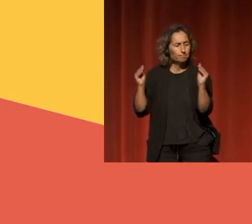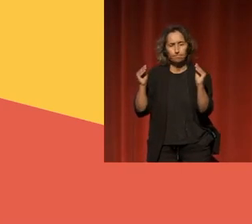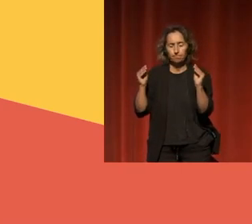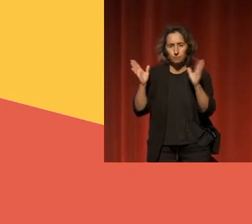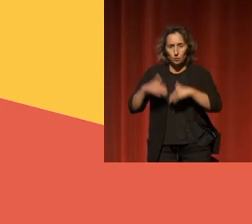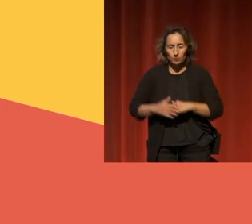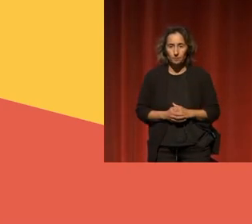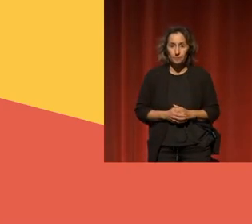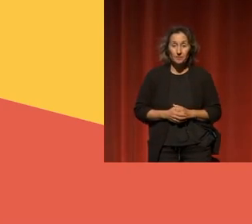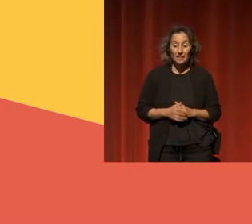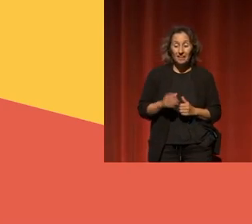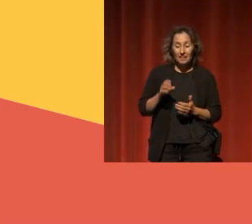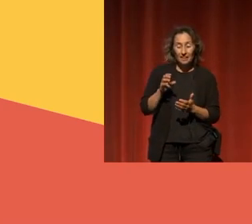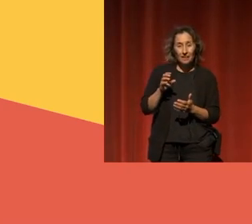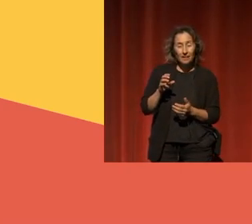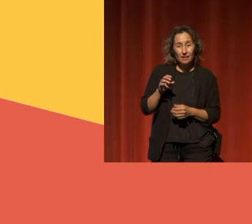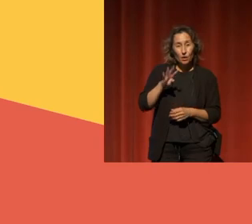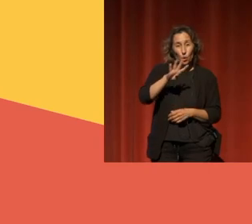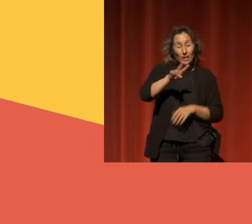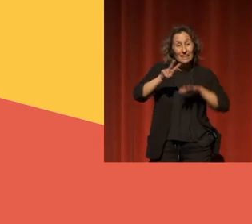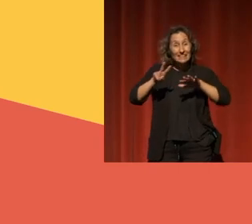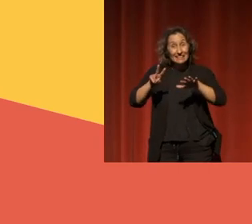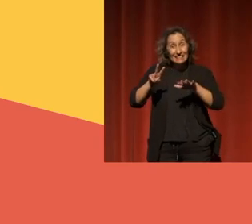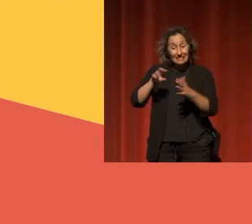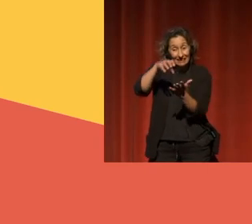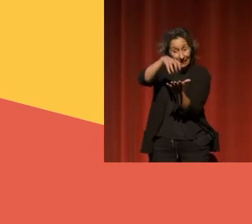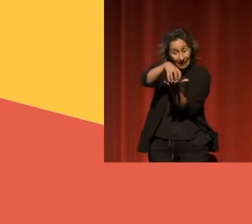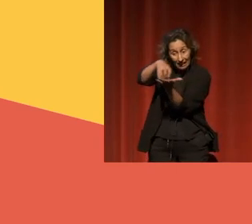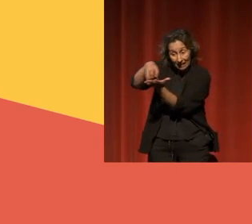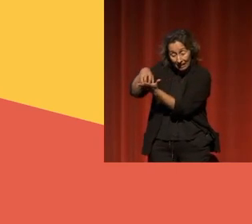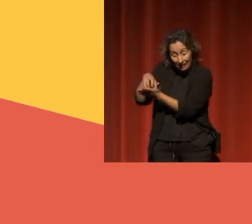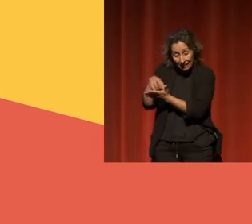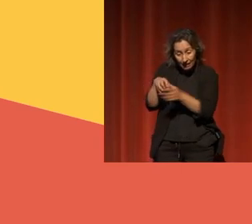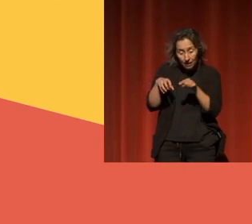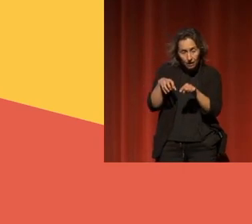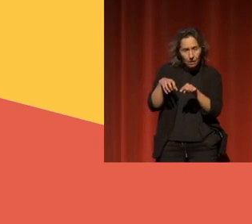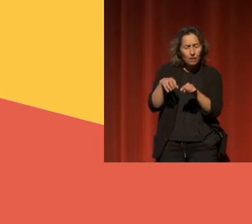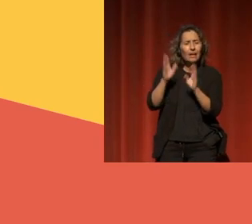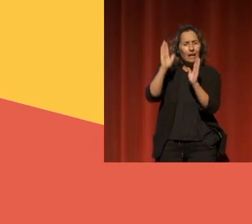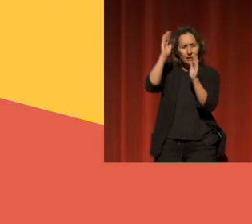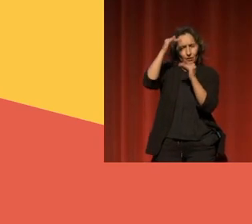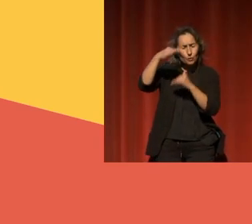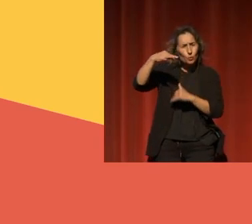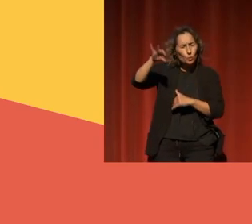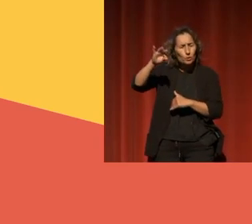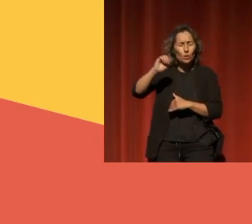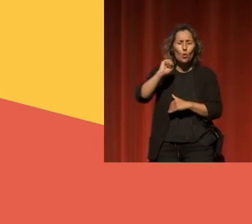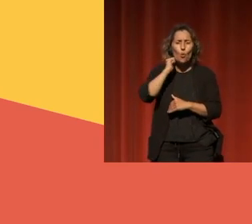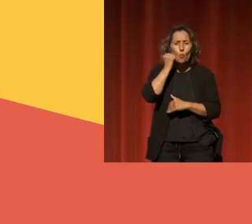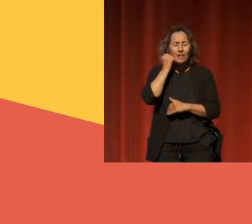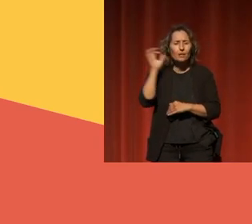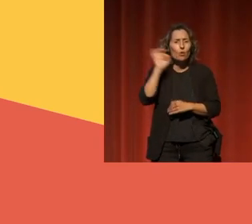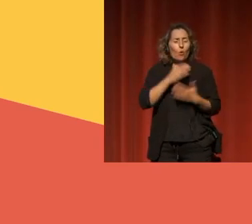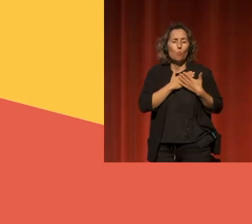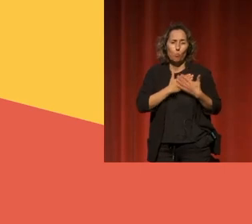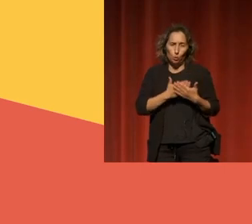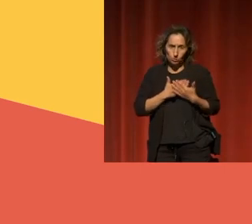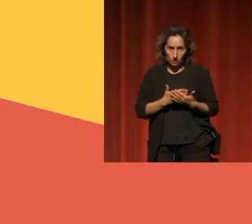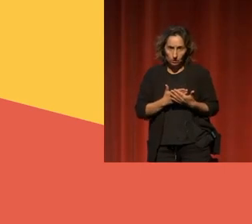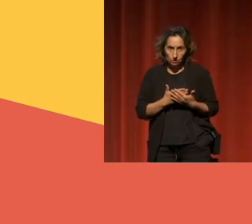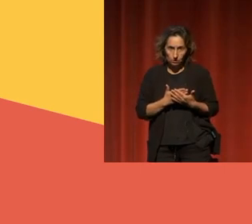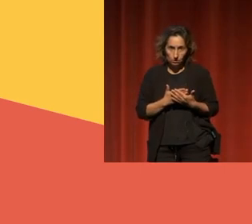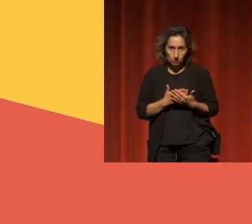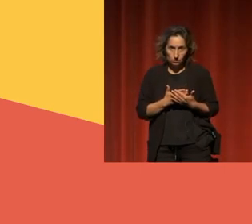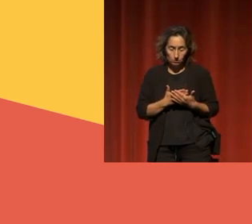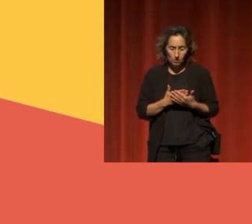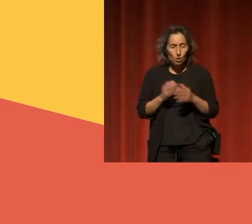Unas poquitas bibliotecas esas 47 bibliotecas que están atendidas exclusivamente por becarios o voluntarios esto es un porcentaje